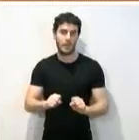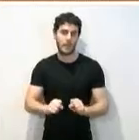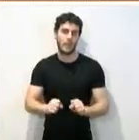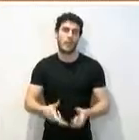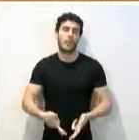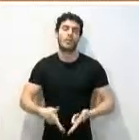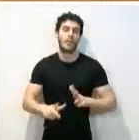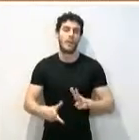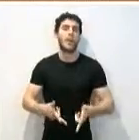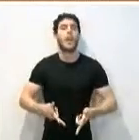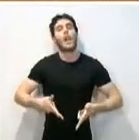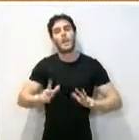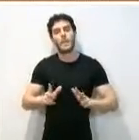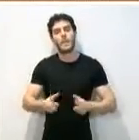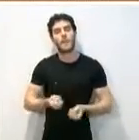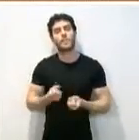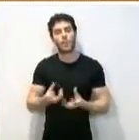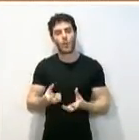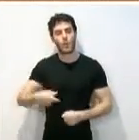informado y, sobre todo,